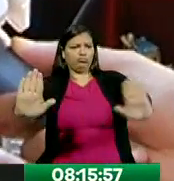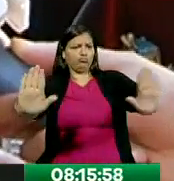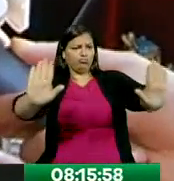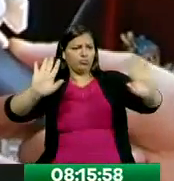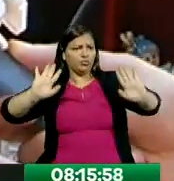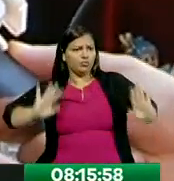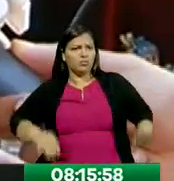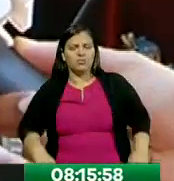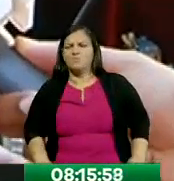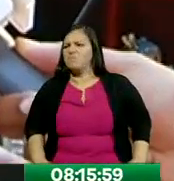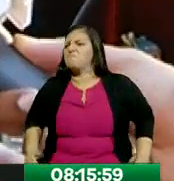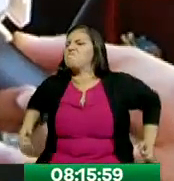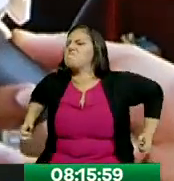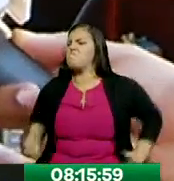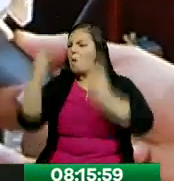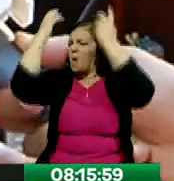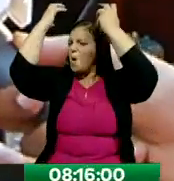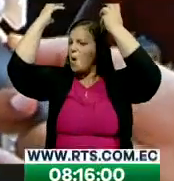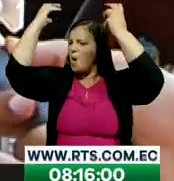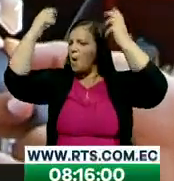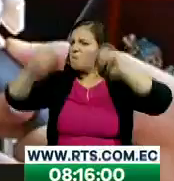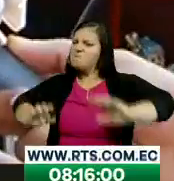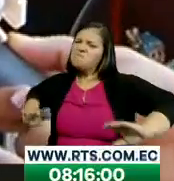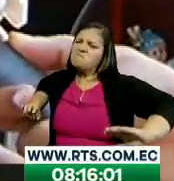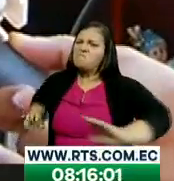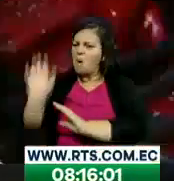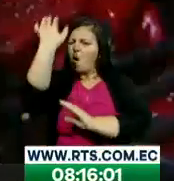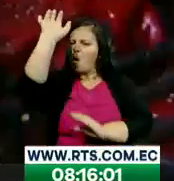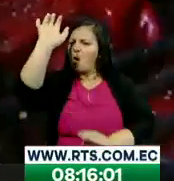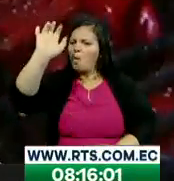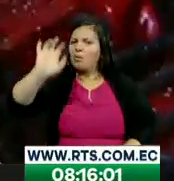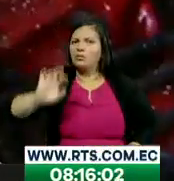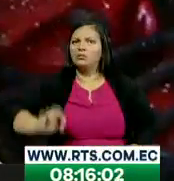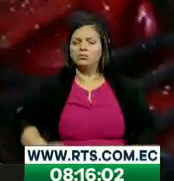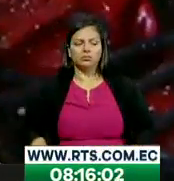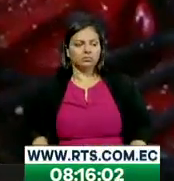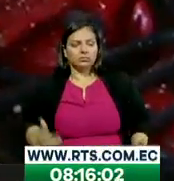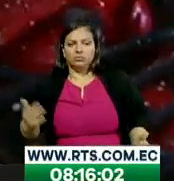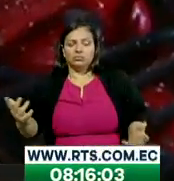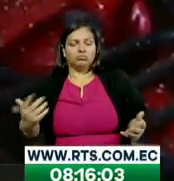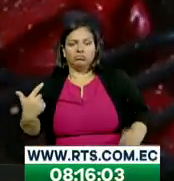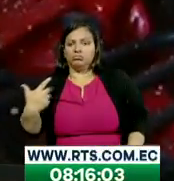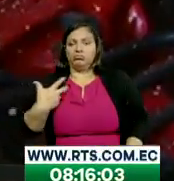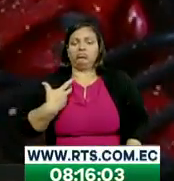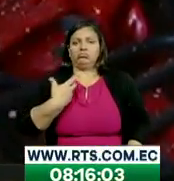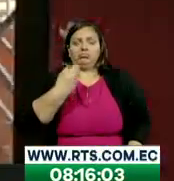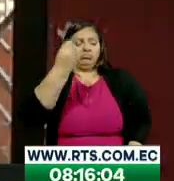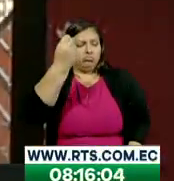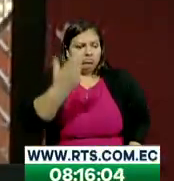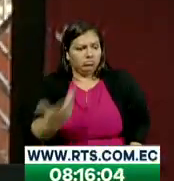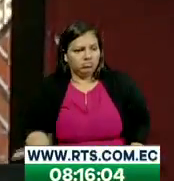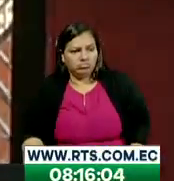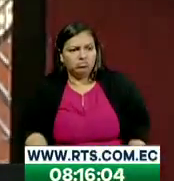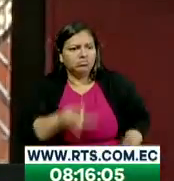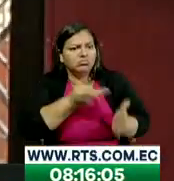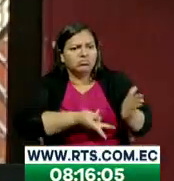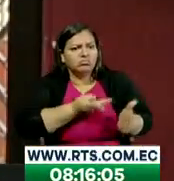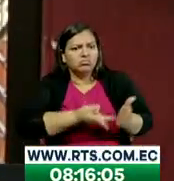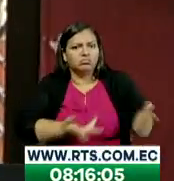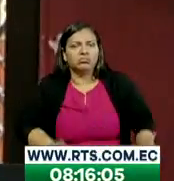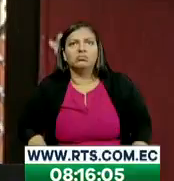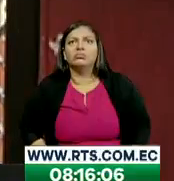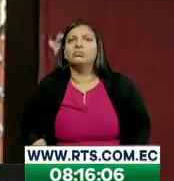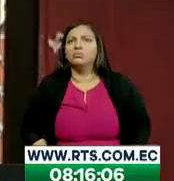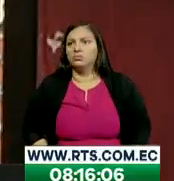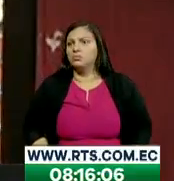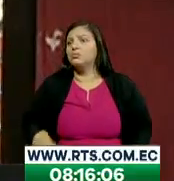empezó a patear la puerta, todo, y me empujó la puerta, y yo salí, pues, y yo le digo que qué le pasa. Ahí entró